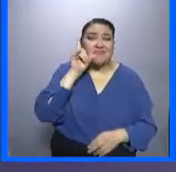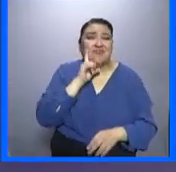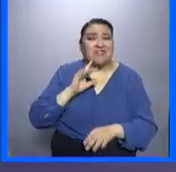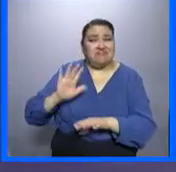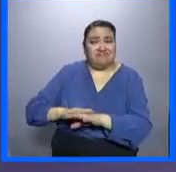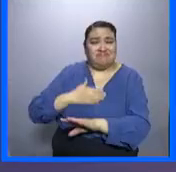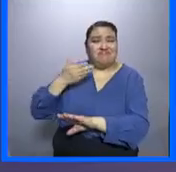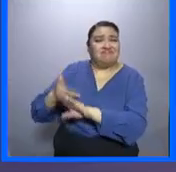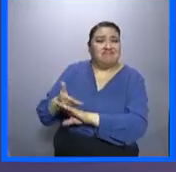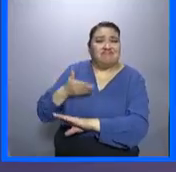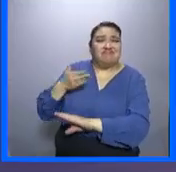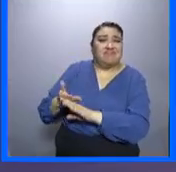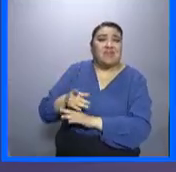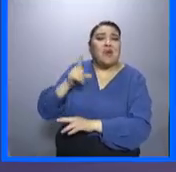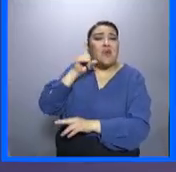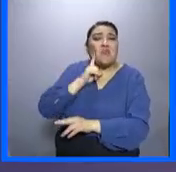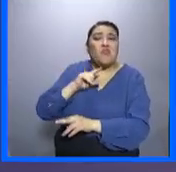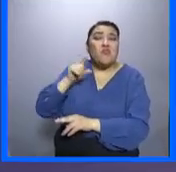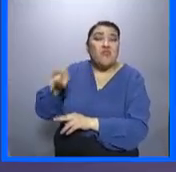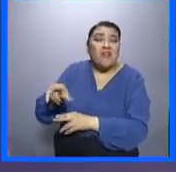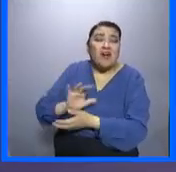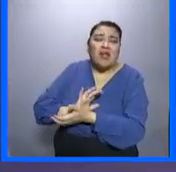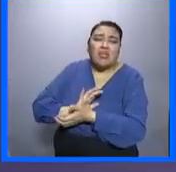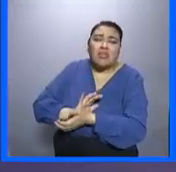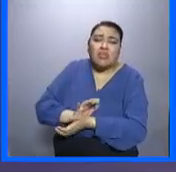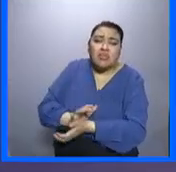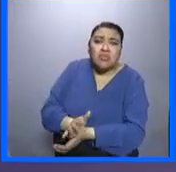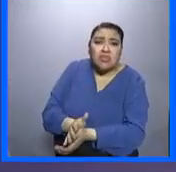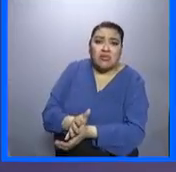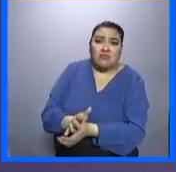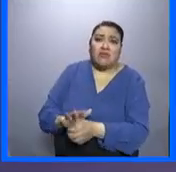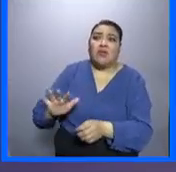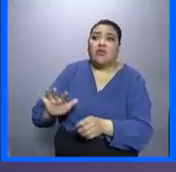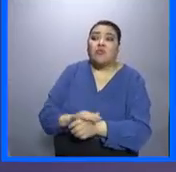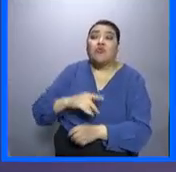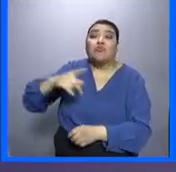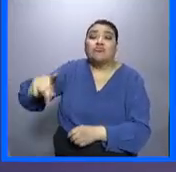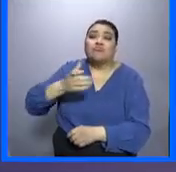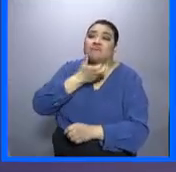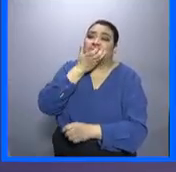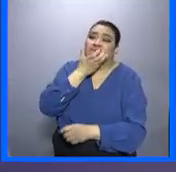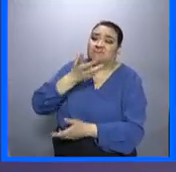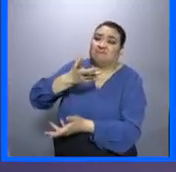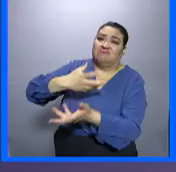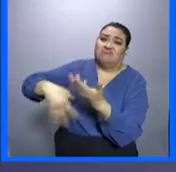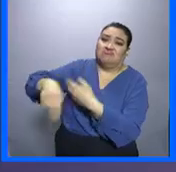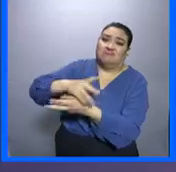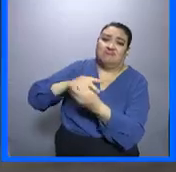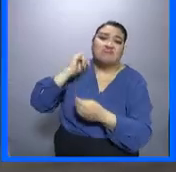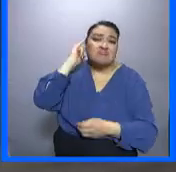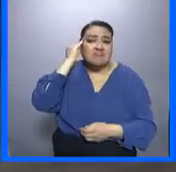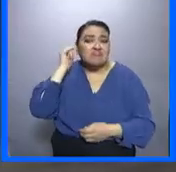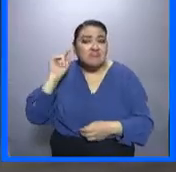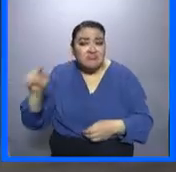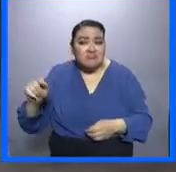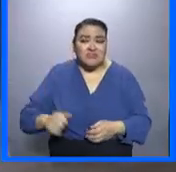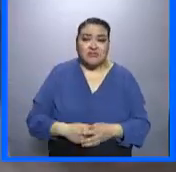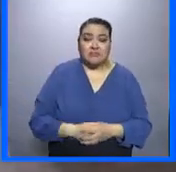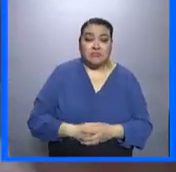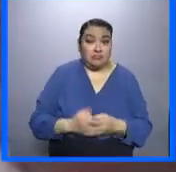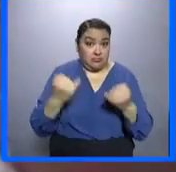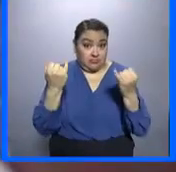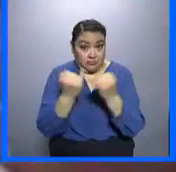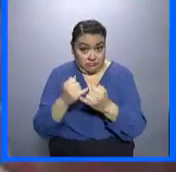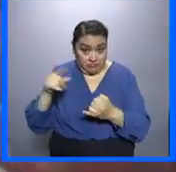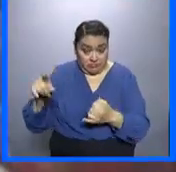ven doblemente discriminadas a partir de los usos y costumbres que se dan en estas comunidades.